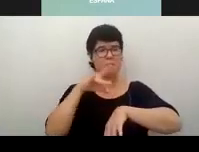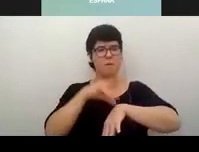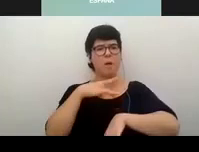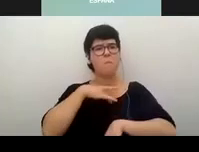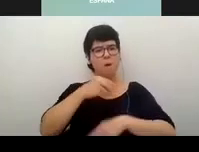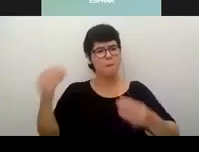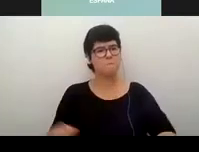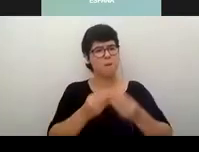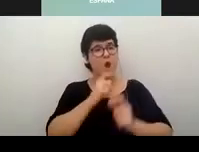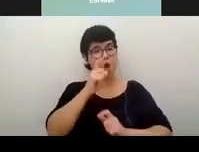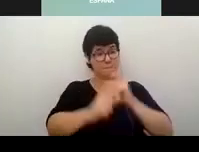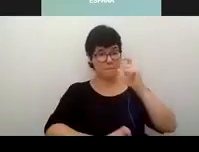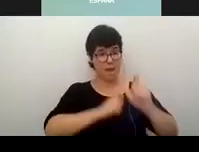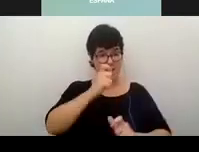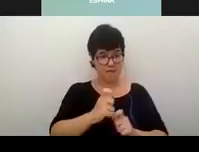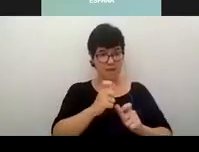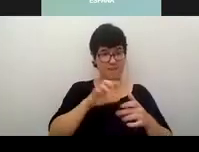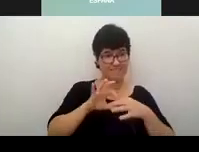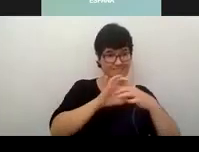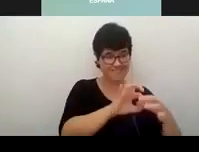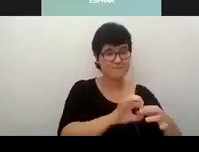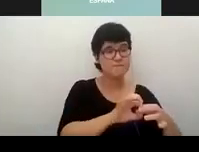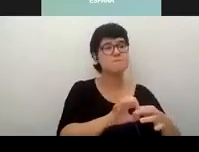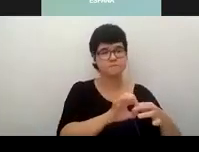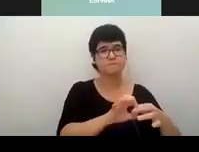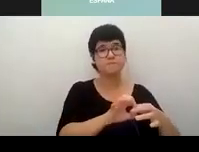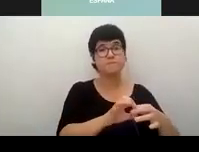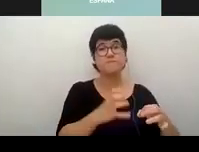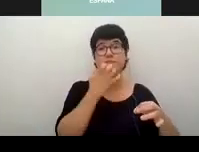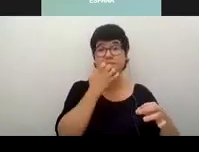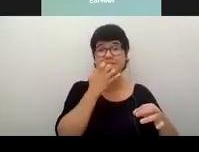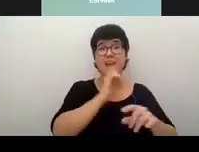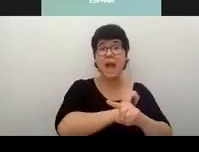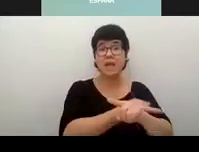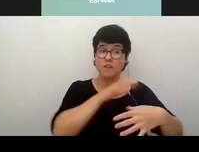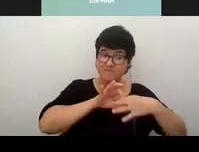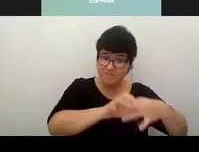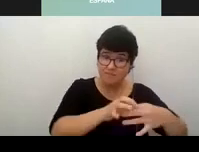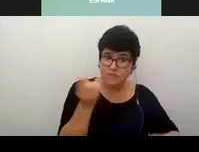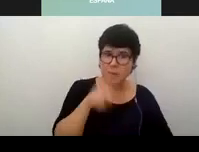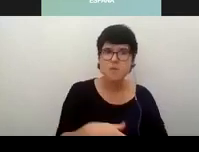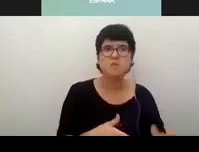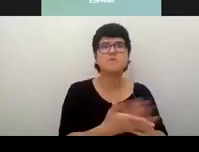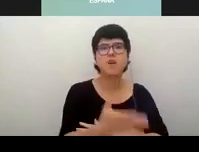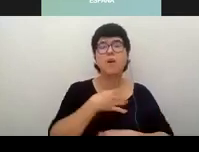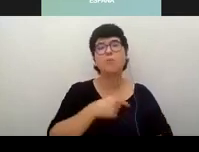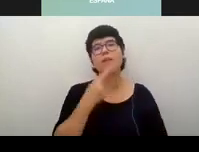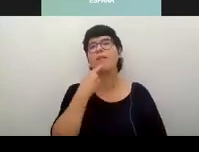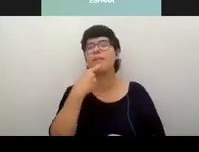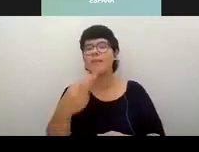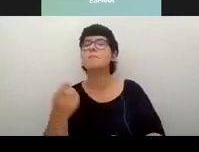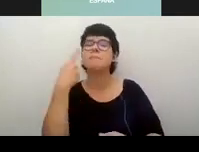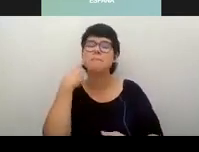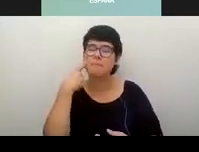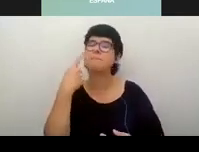un determinado tipo de bacteria, si sabemos qué ejercicio físico, qué tipo de ejercicio físico aumenta esas bacterias, la cantidad de esas bacterias, pues a lo